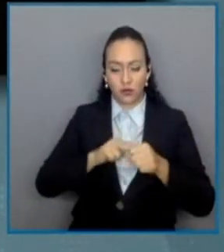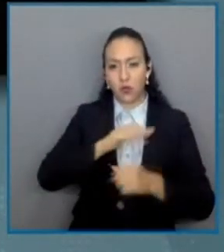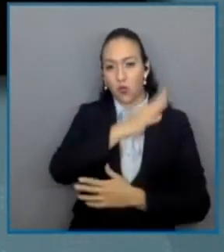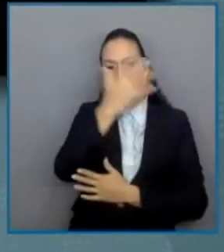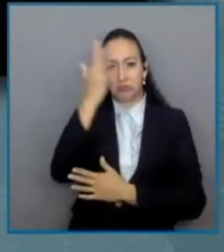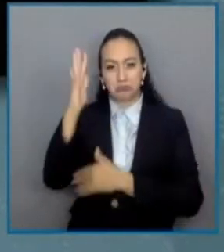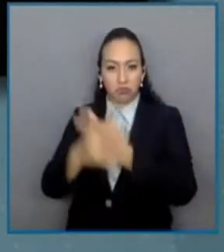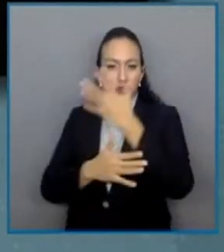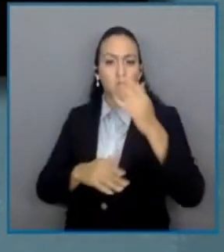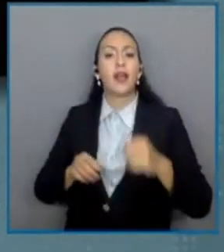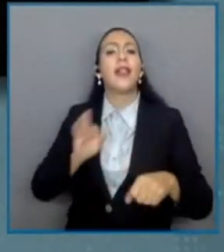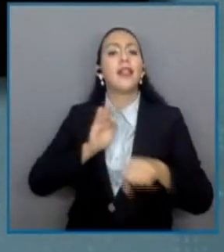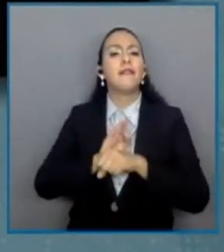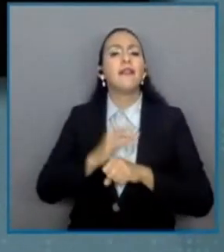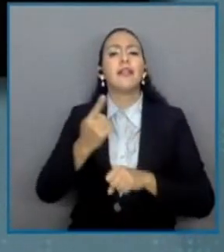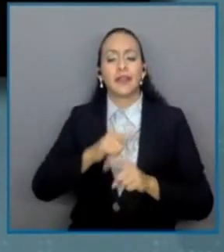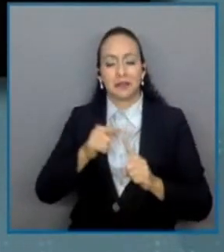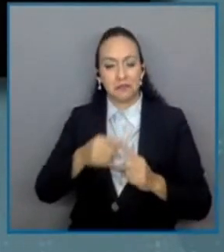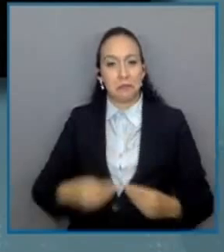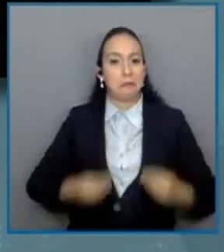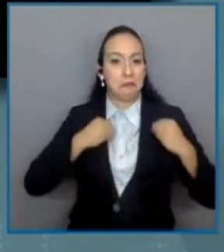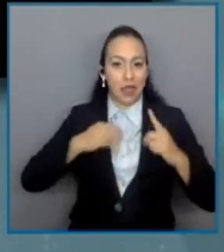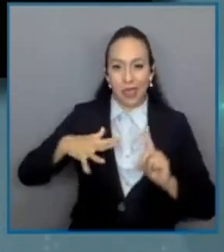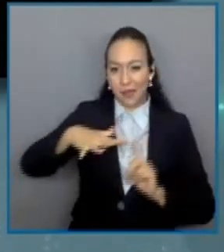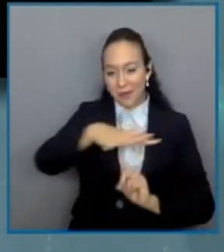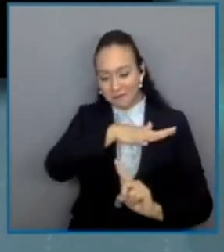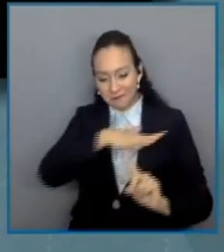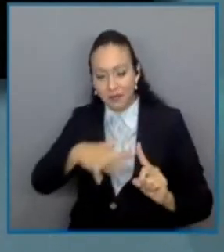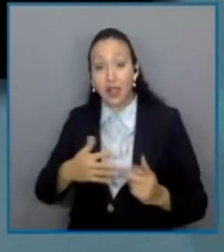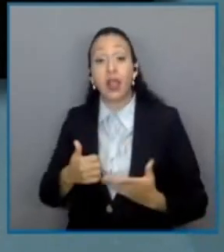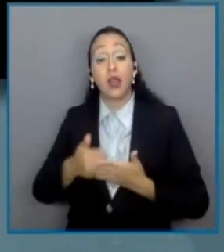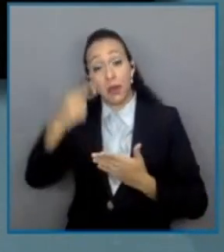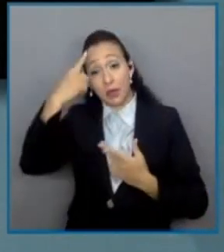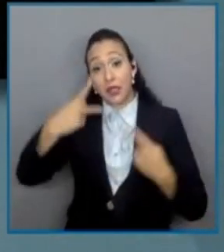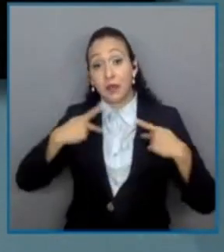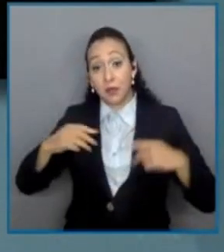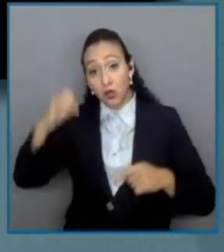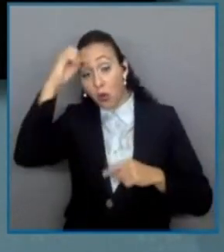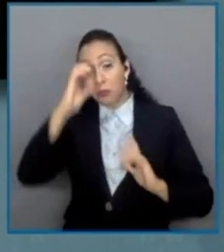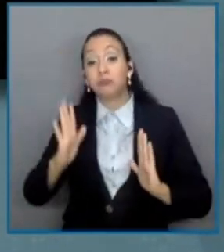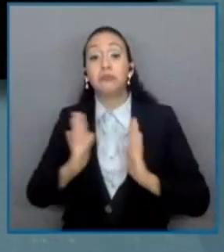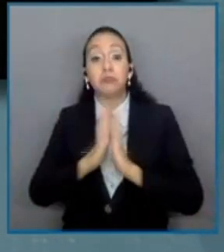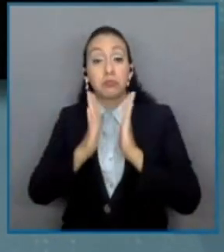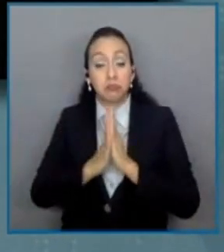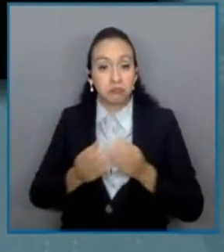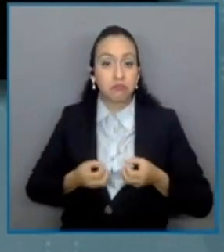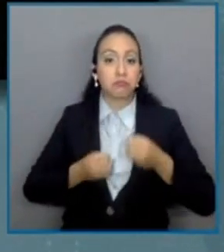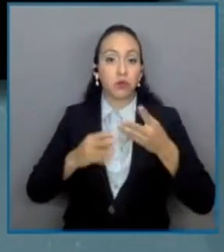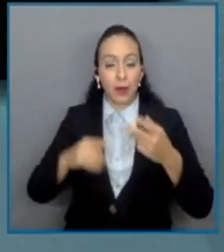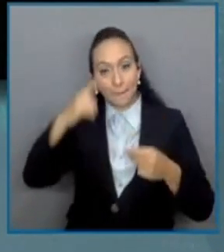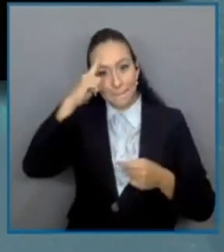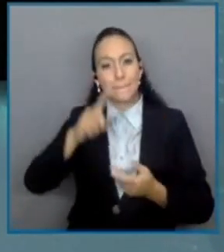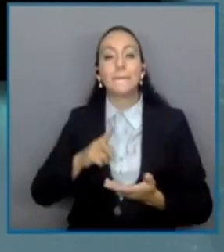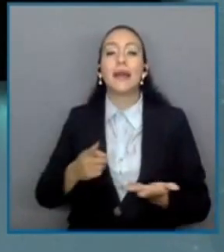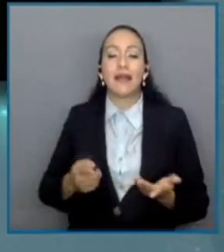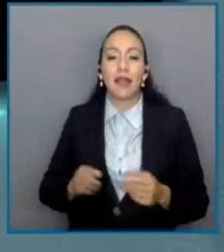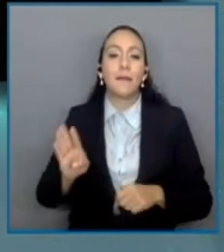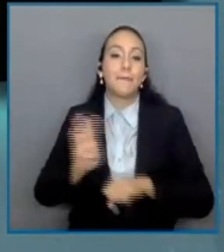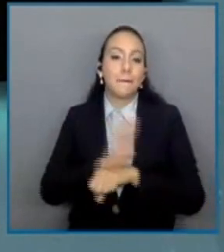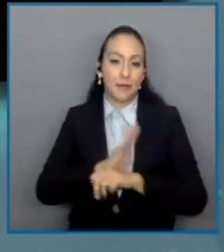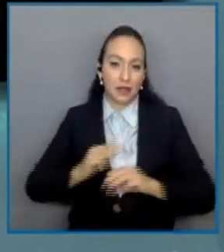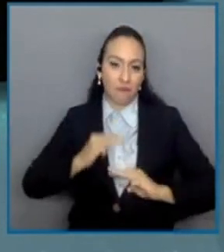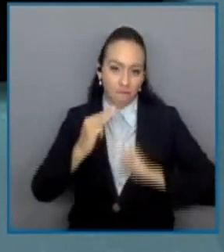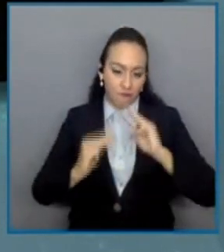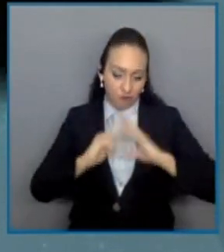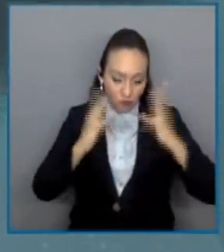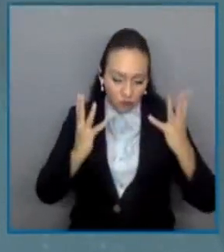justicia ambiental y aseguran la participación ciudadana en decisiones vitales para el planeta, aseguró la Unidad General de Conocimiento